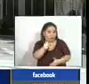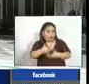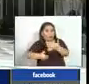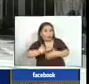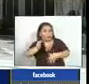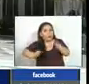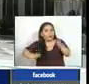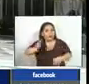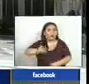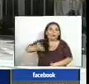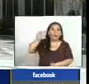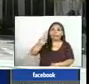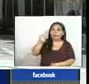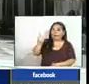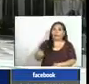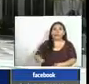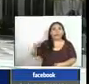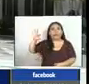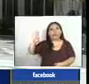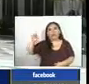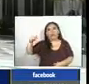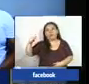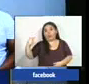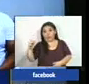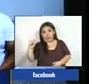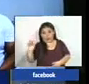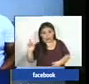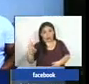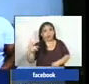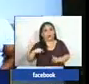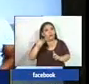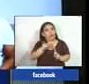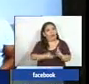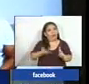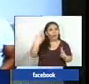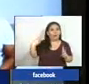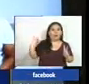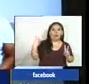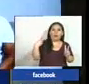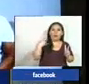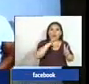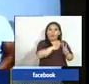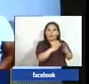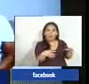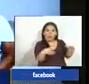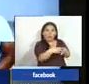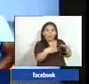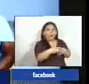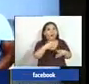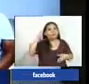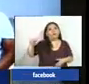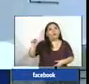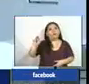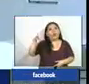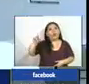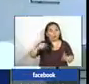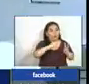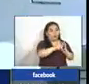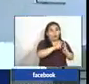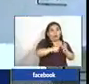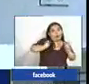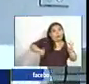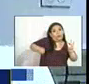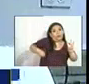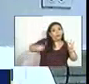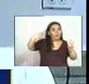en contra del exfiscal de la República, Luis Martínez, el exdirector de intereses de la sociedad, Julio Barriaza, y el abogado,